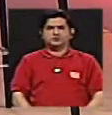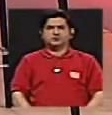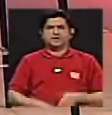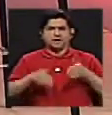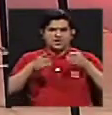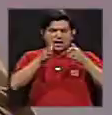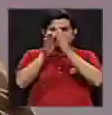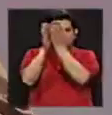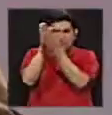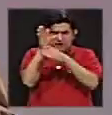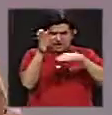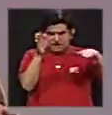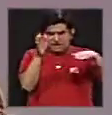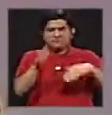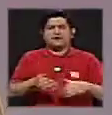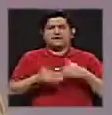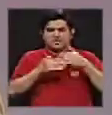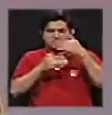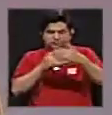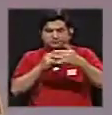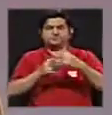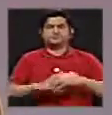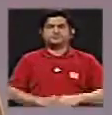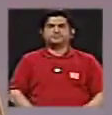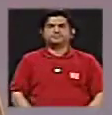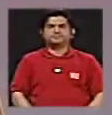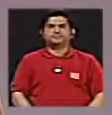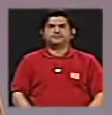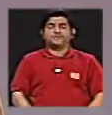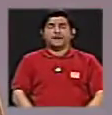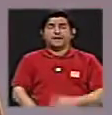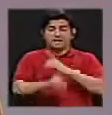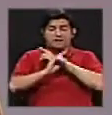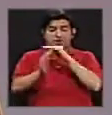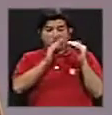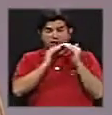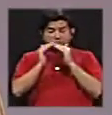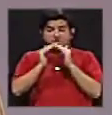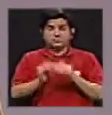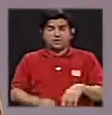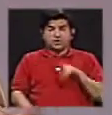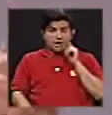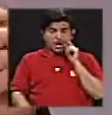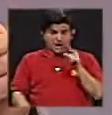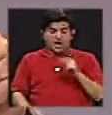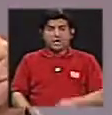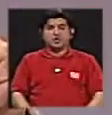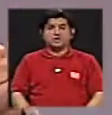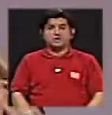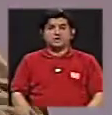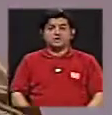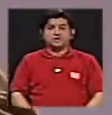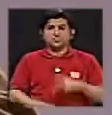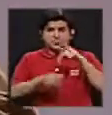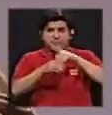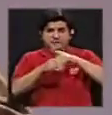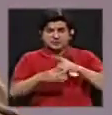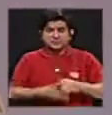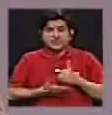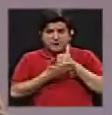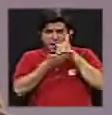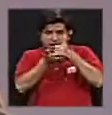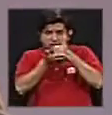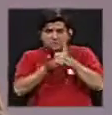Autopistas del Valle en adelante, y la Defensoría de los Habitantes hizo una coadyuvancia de las medidas